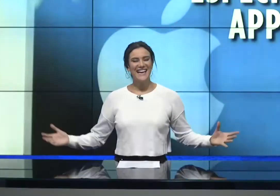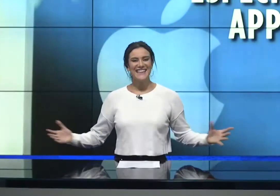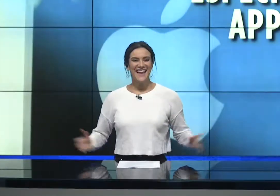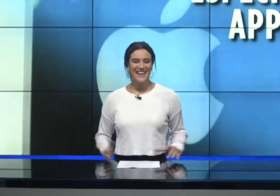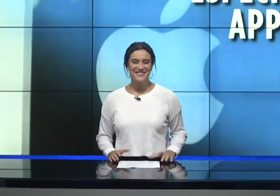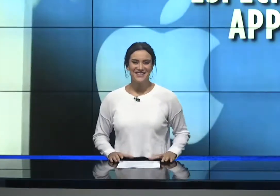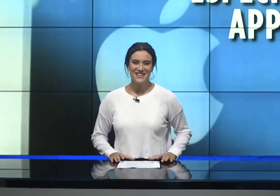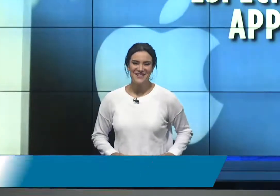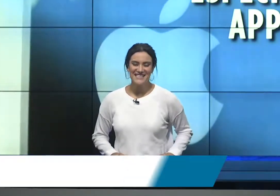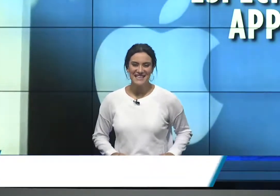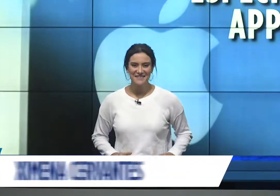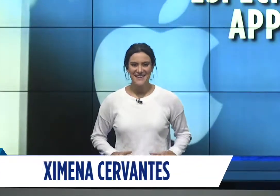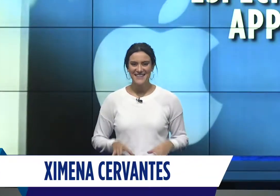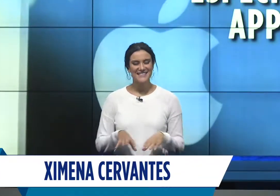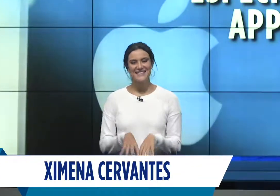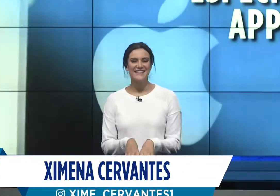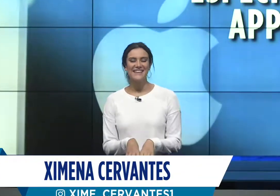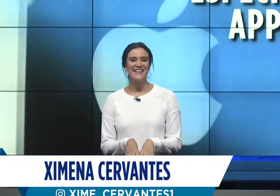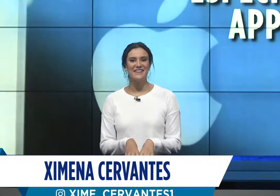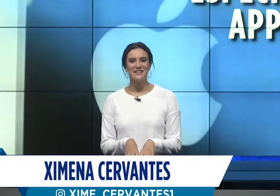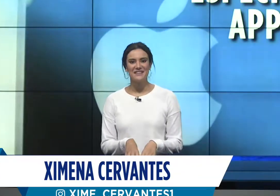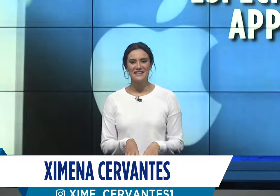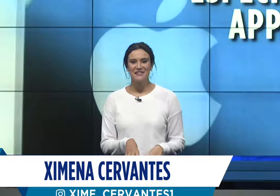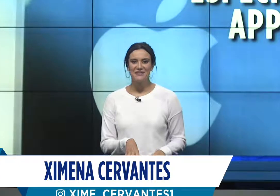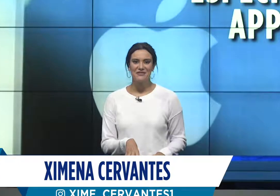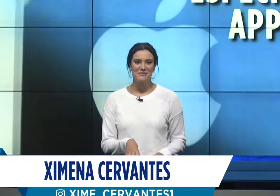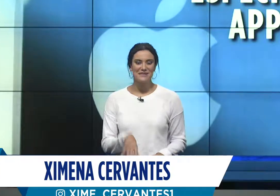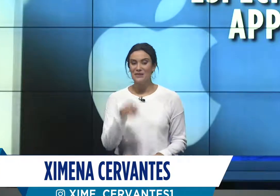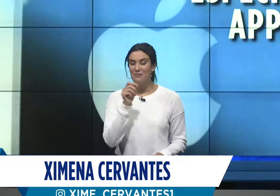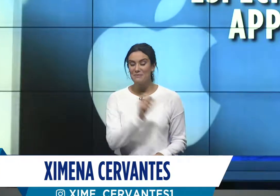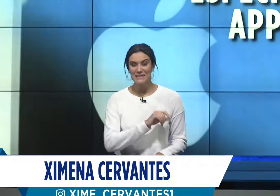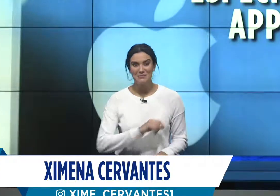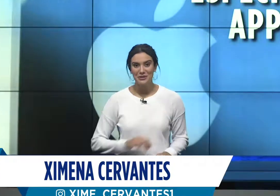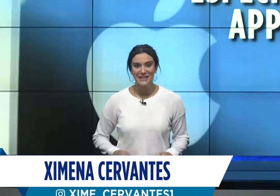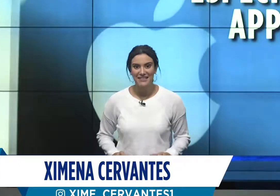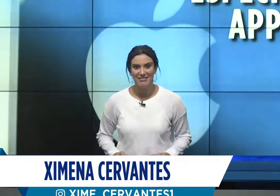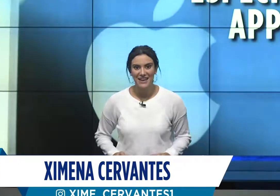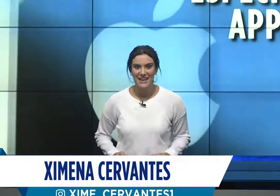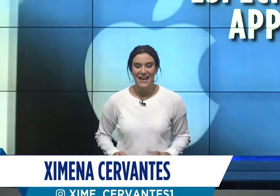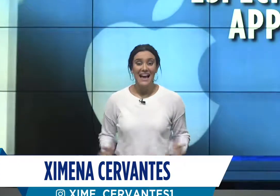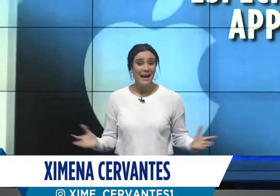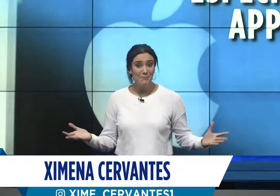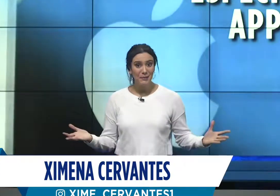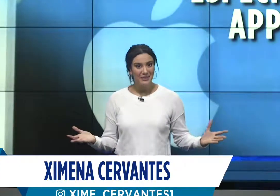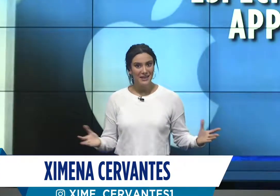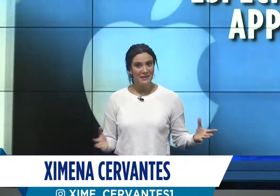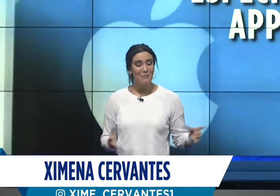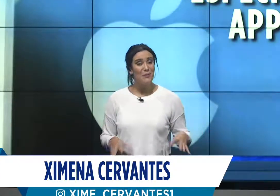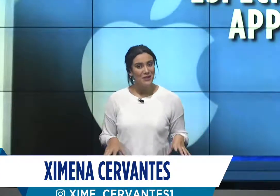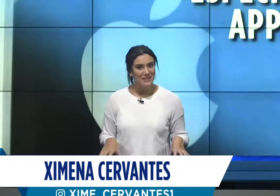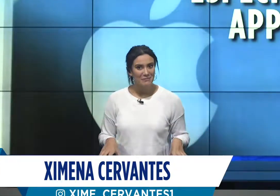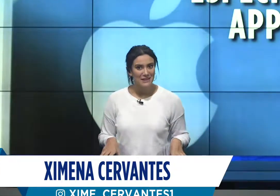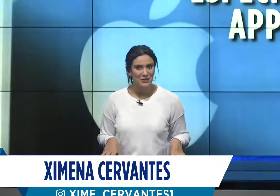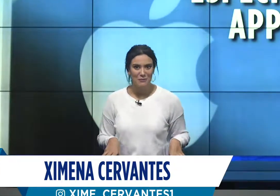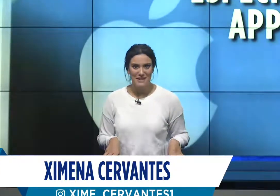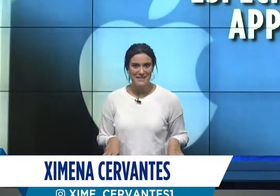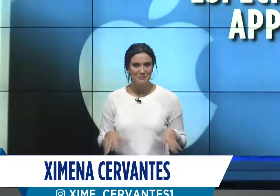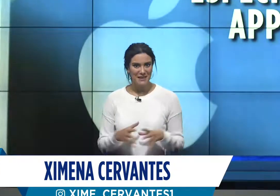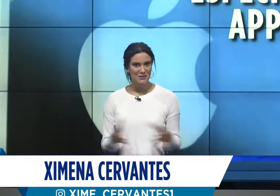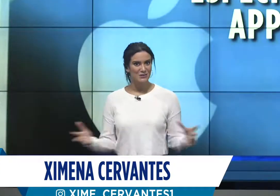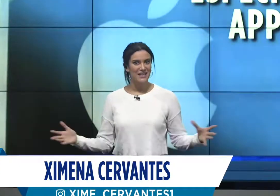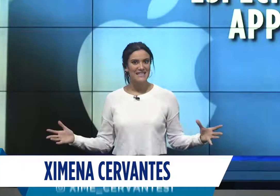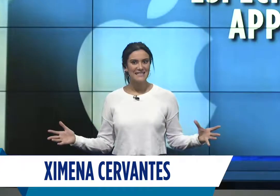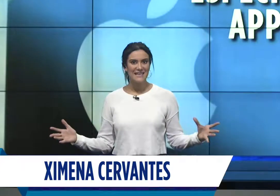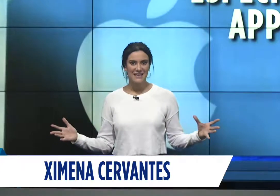hola qué tal yo soy jimena cervantes y el día de hoy te traigo la información más importante apple tiene múltiples sorpresas